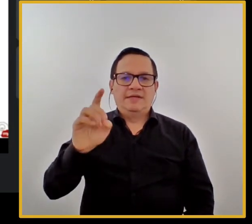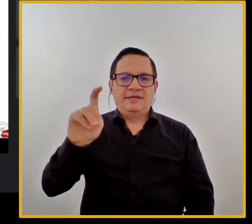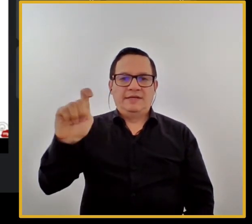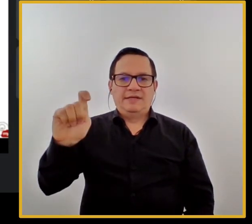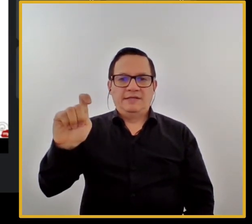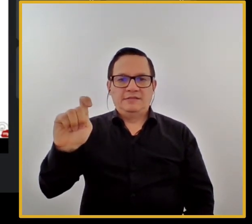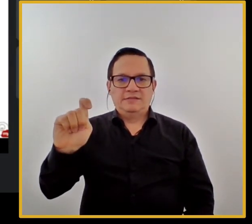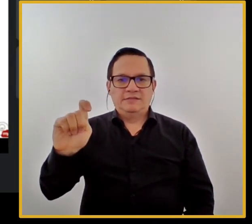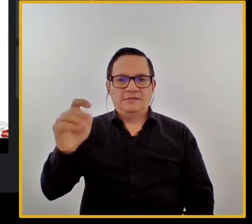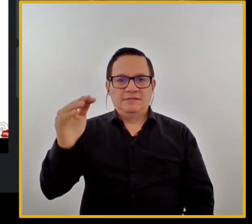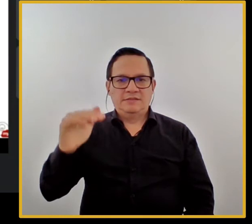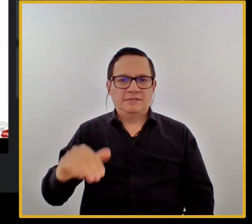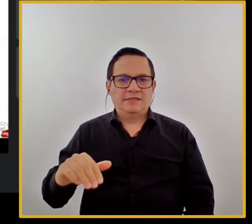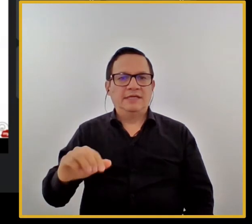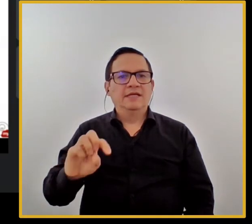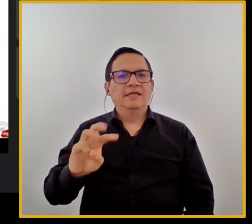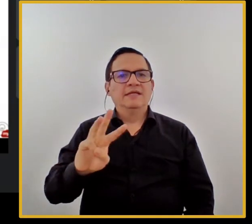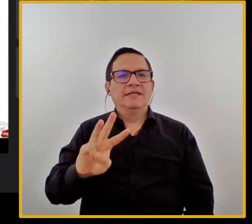me queda